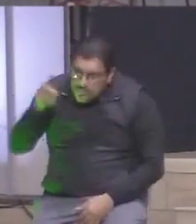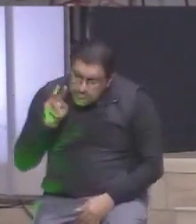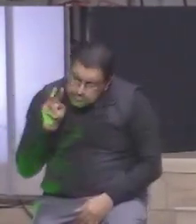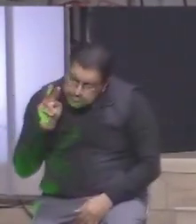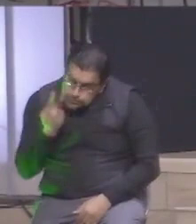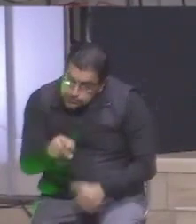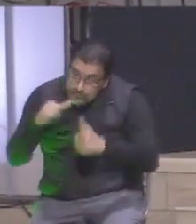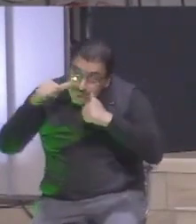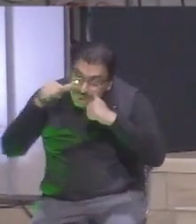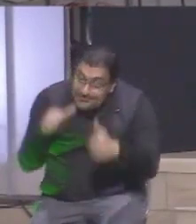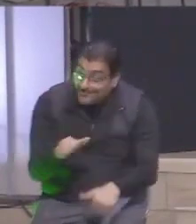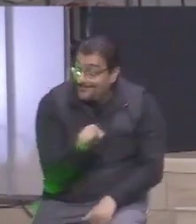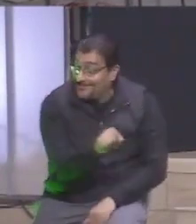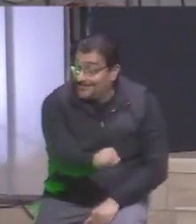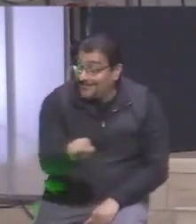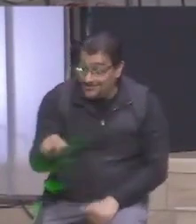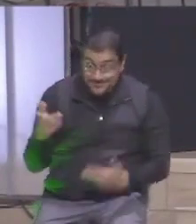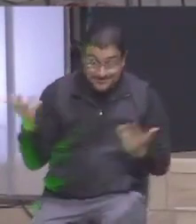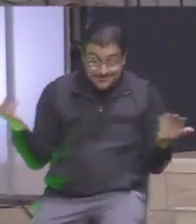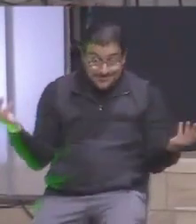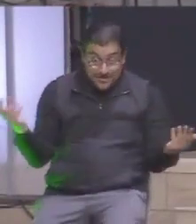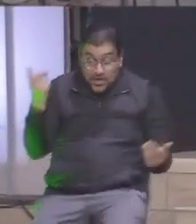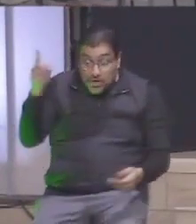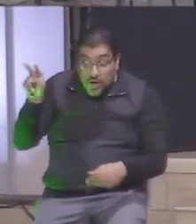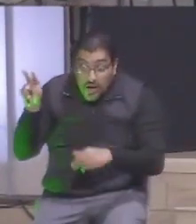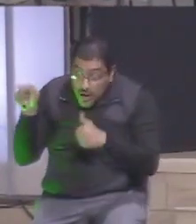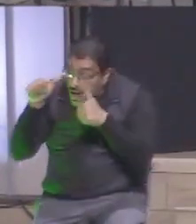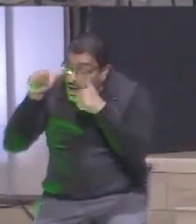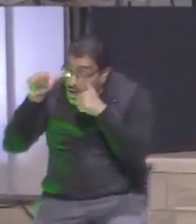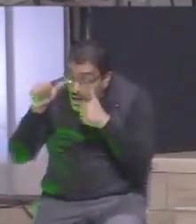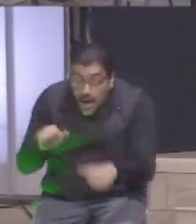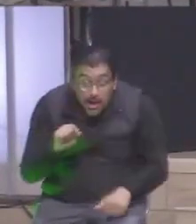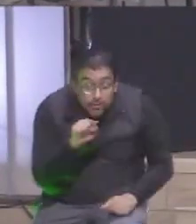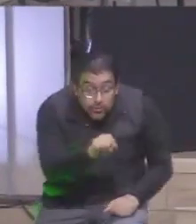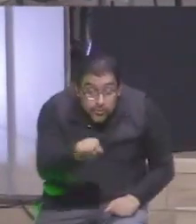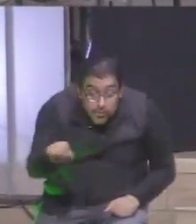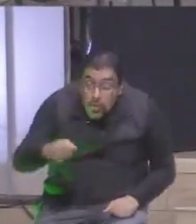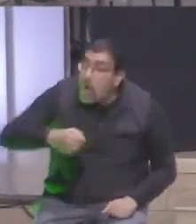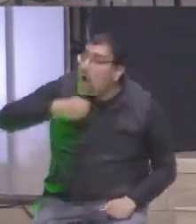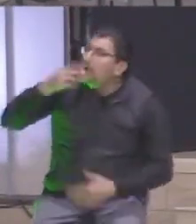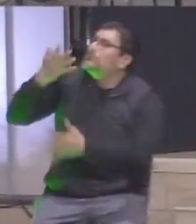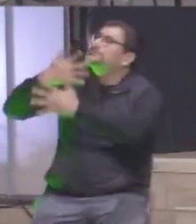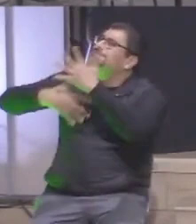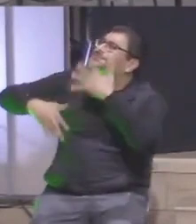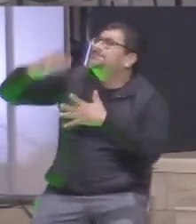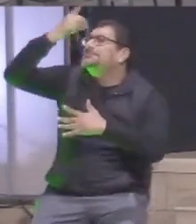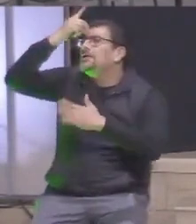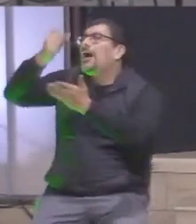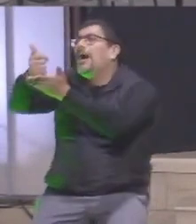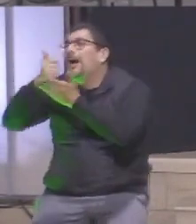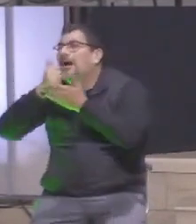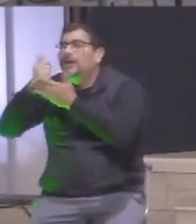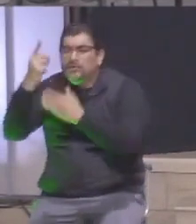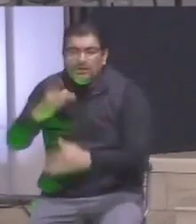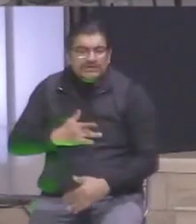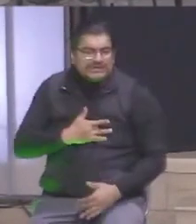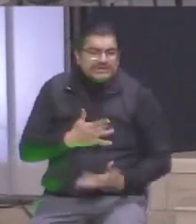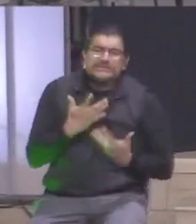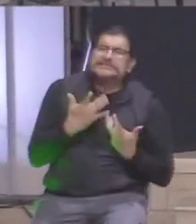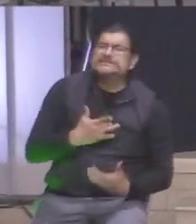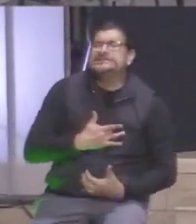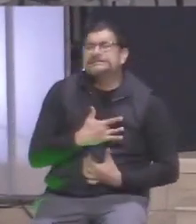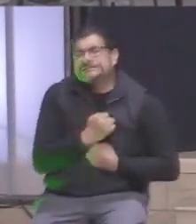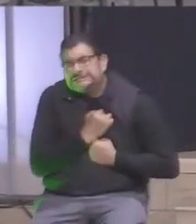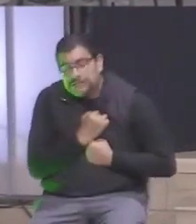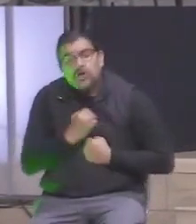Amén Amén Dios se inclina a ti y Oye tu clamor Oye el dolor que sientes